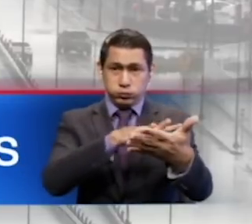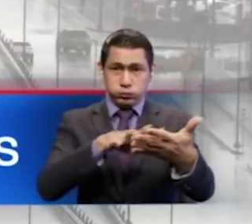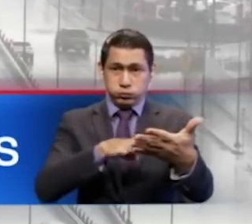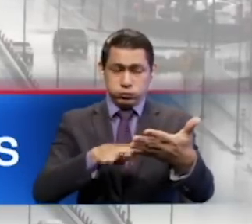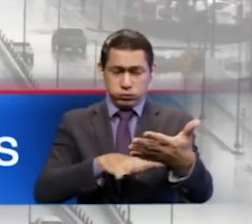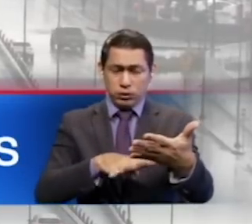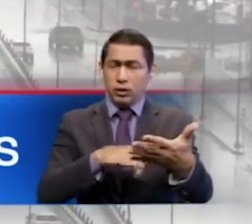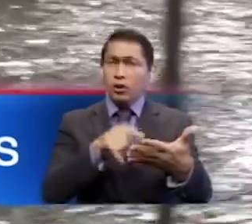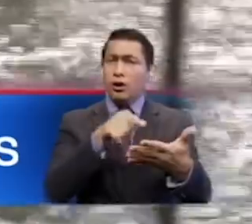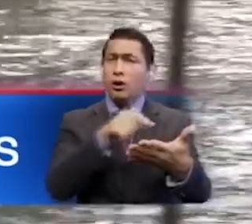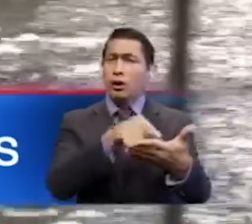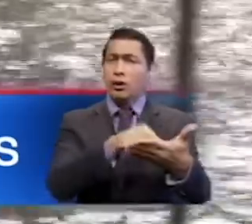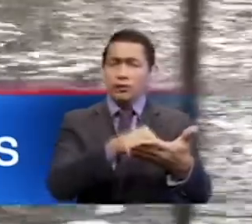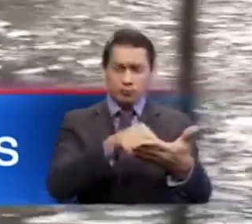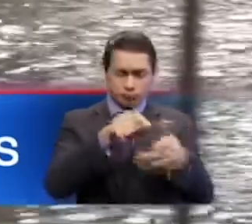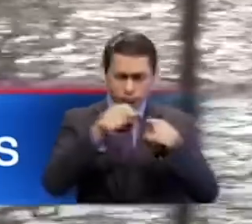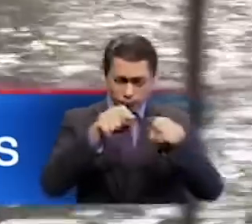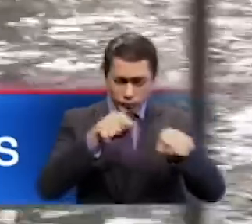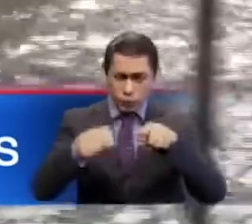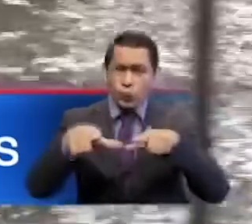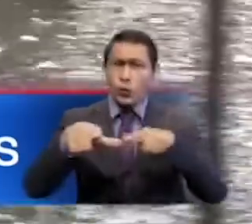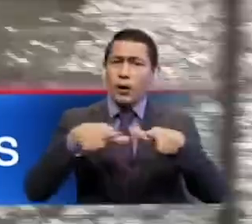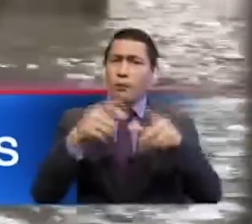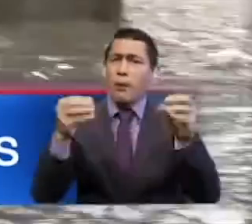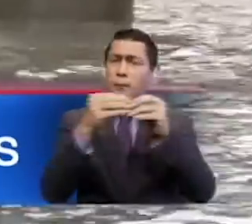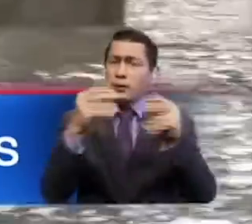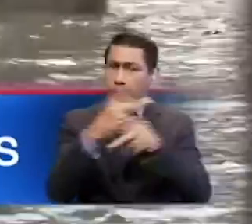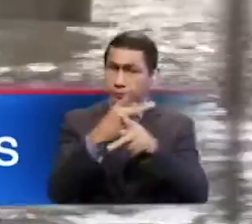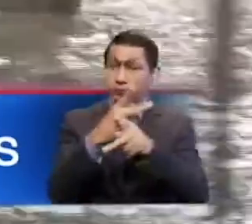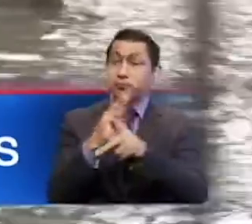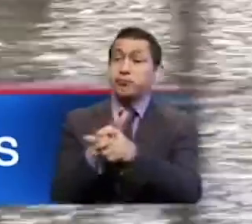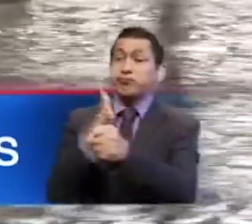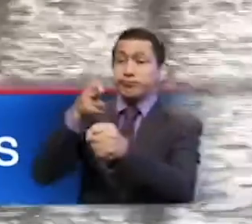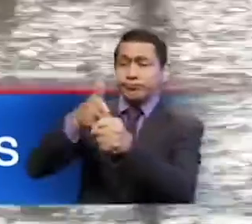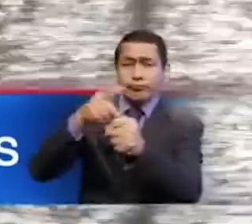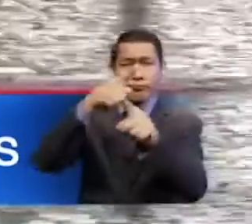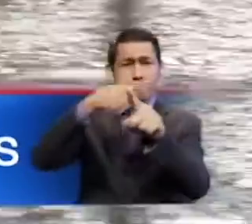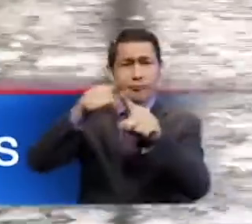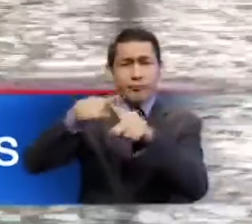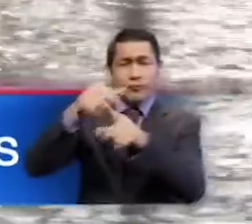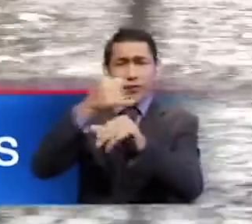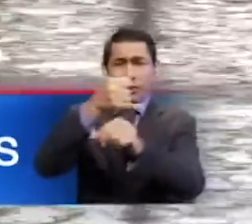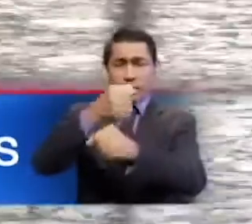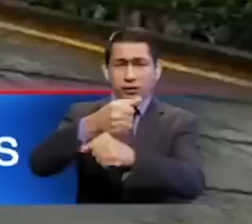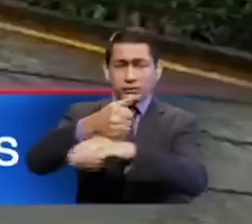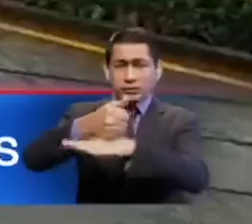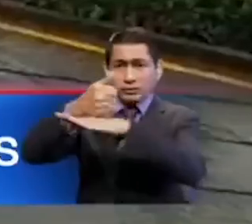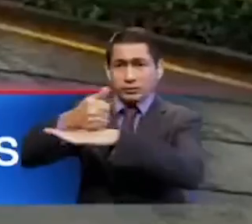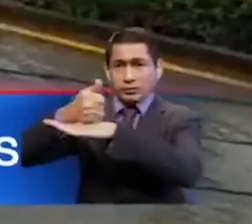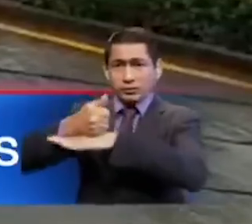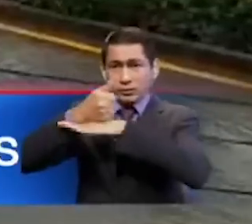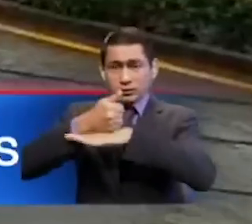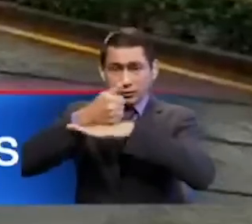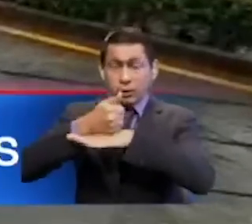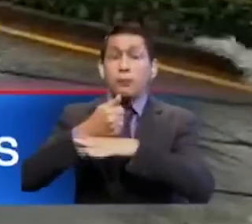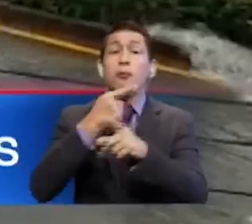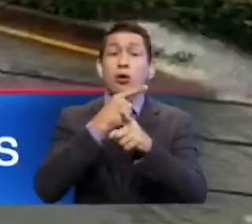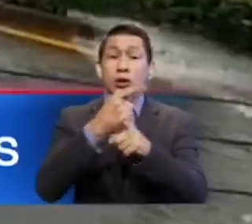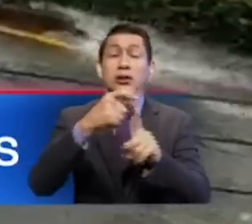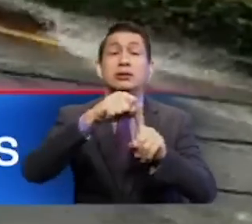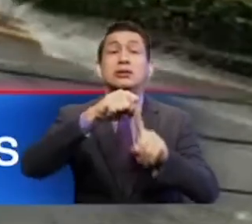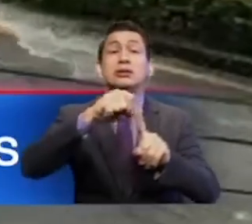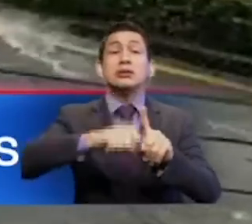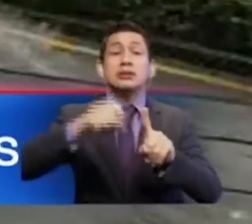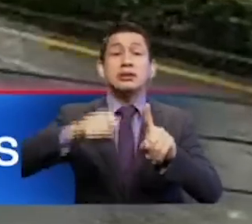los gobiernos locales, las organizaciones de la sociedad civil y de cooperación internacional. Y para lograrlo se utilizarán sistemas de